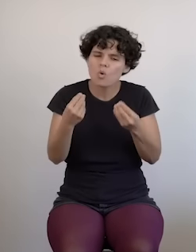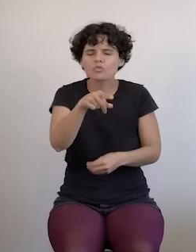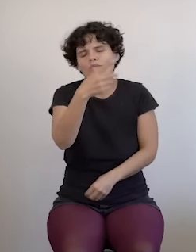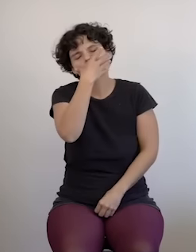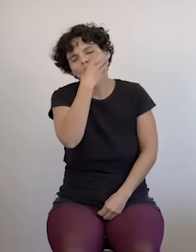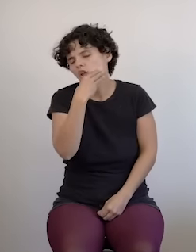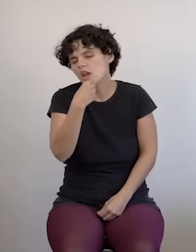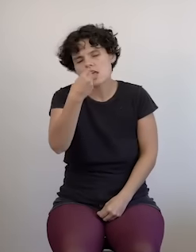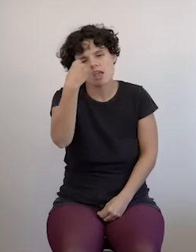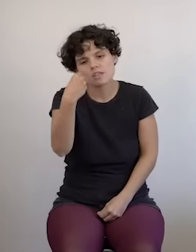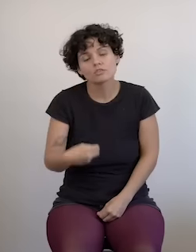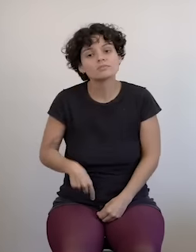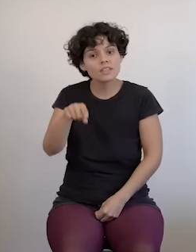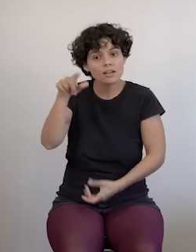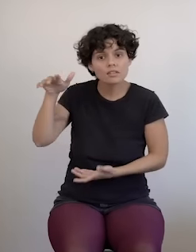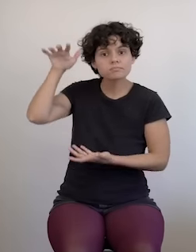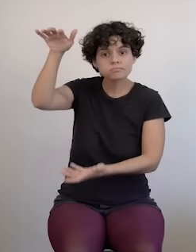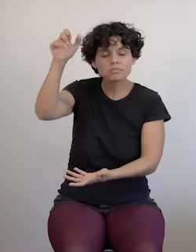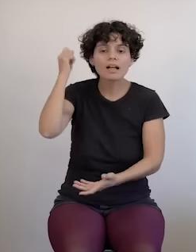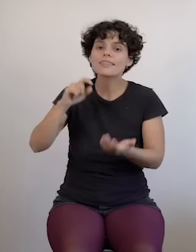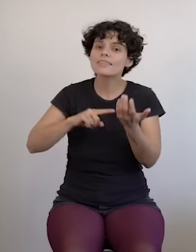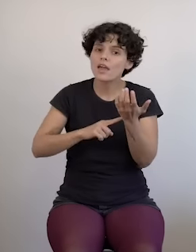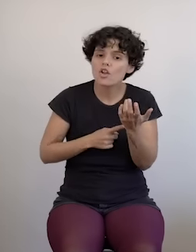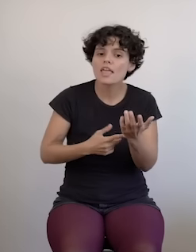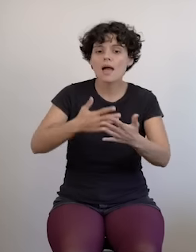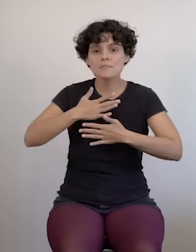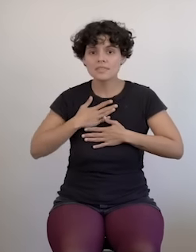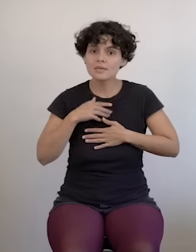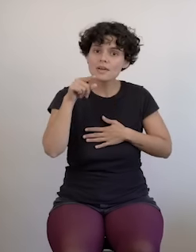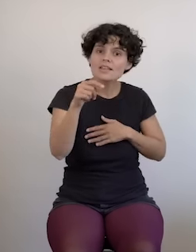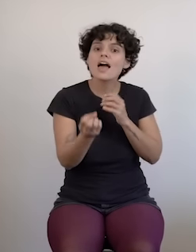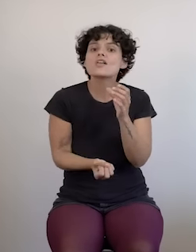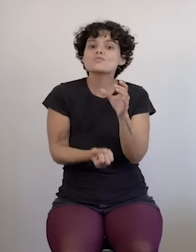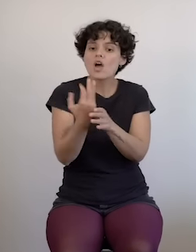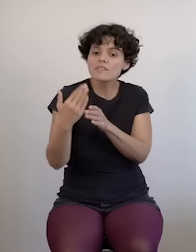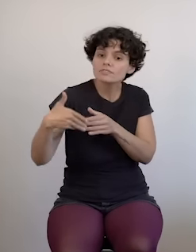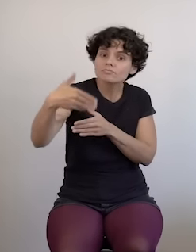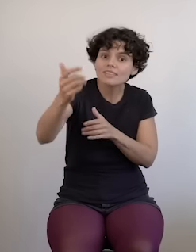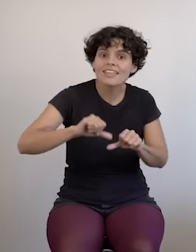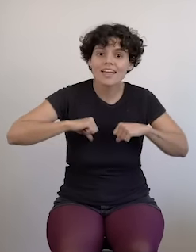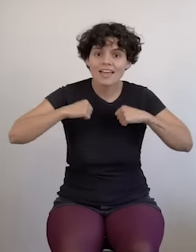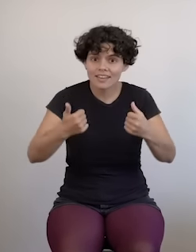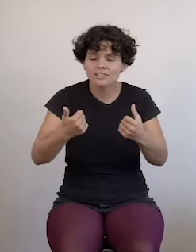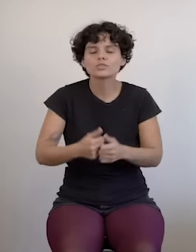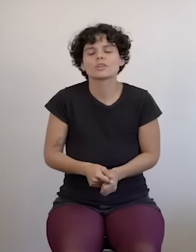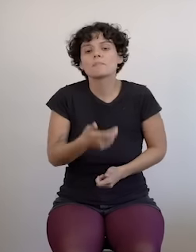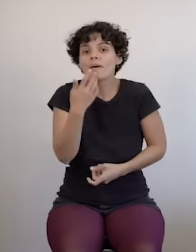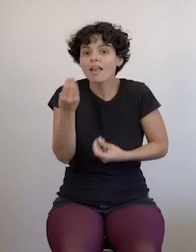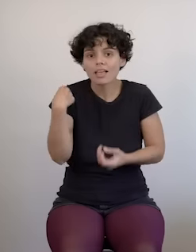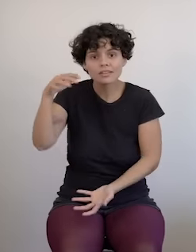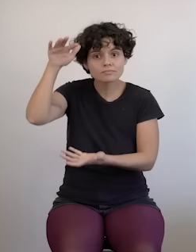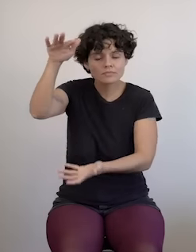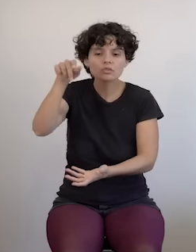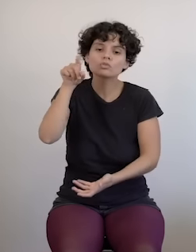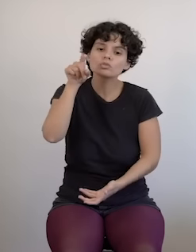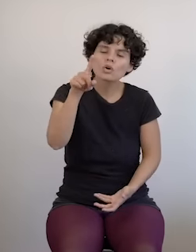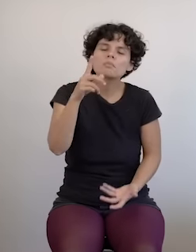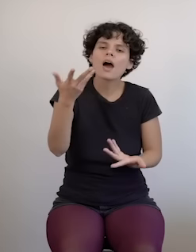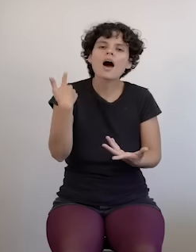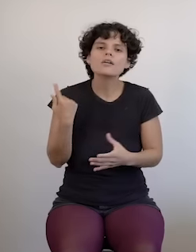hermano. Este parlantito, tecnología para ti, tecnología para las nuevas generaciones, es para que lo utilicen tus